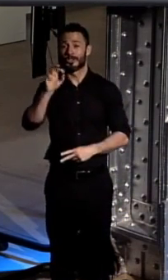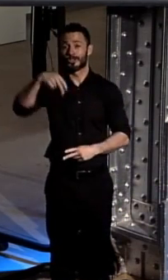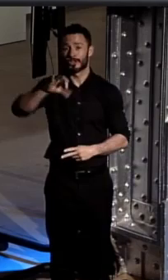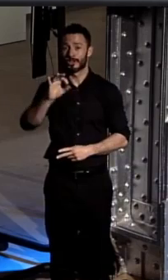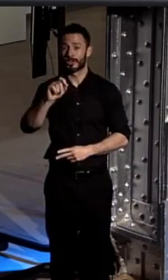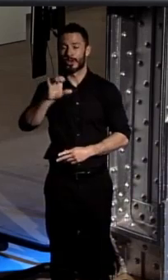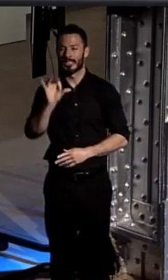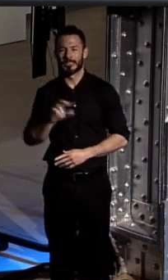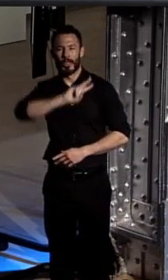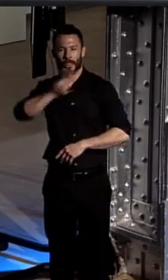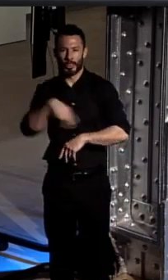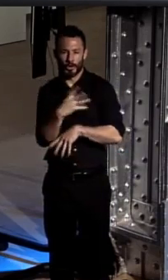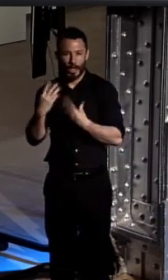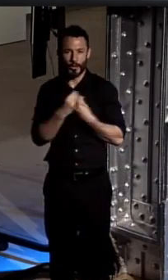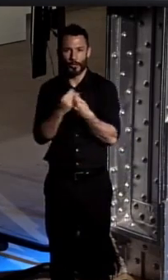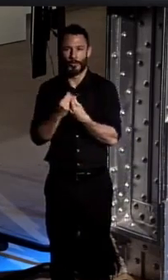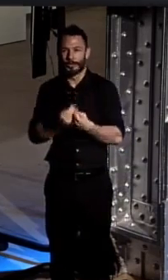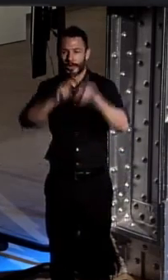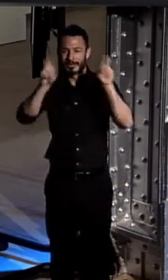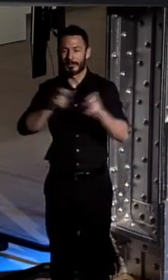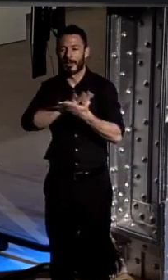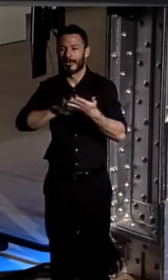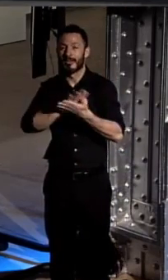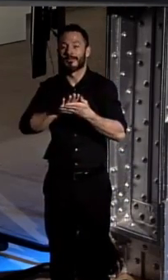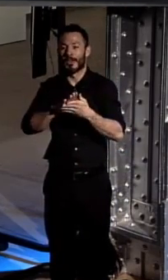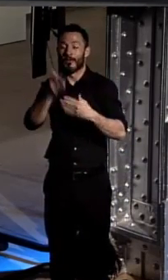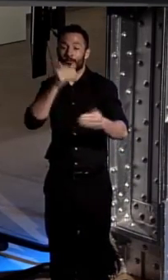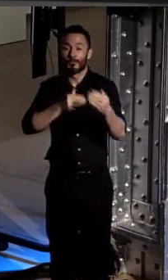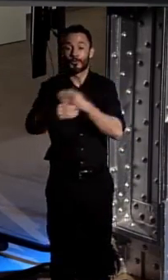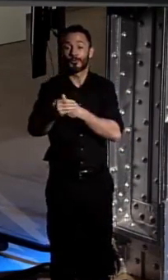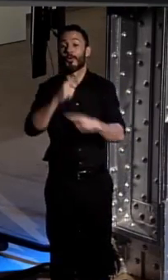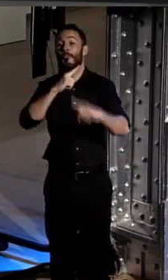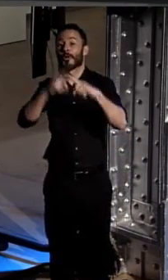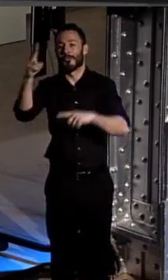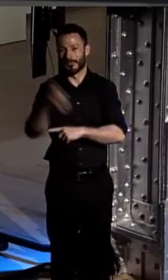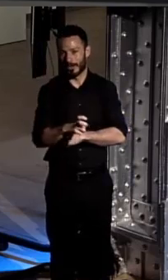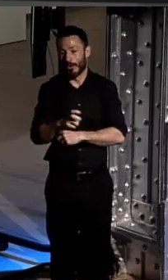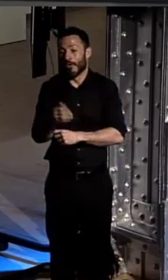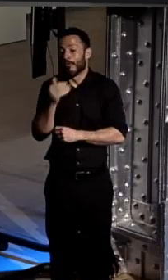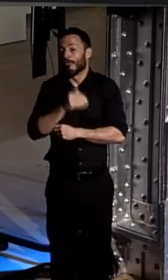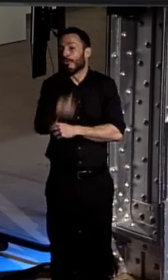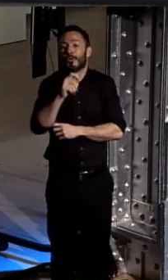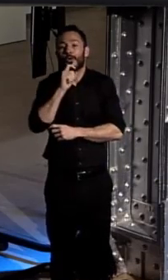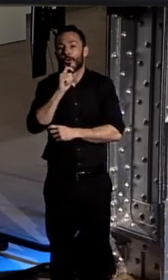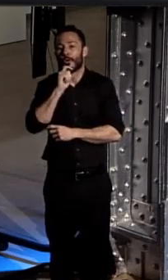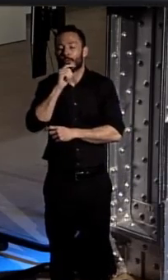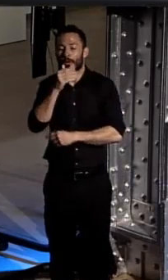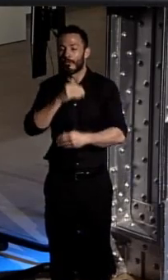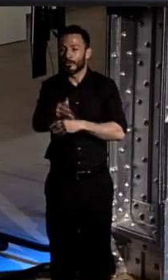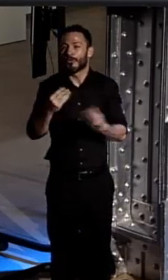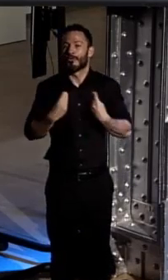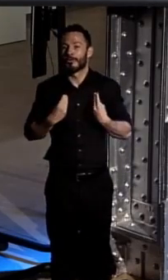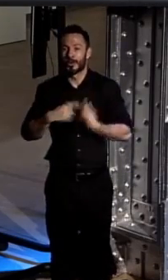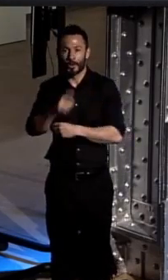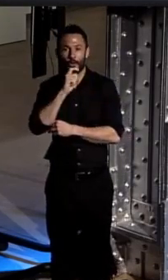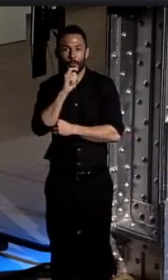algo más de 2 horas en las que vamos a hablar de eso, del futuro por venir o del porvenir de nuestro futuro, de lo que vamos a vivir